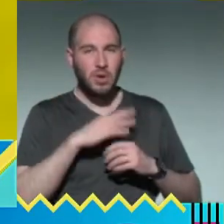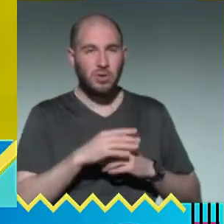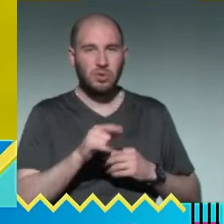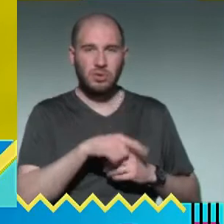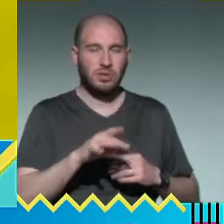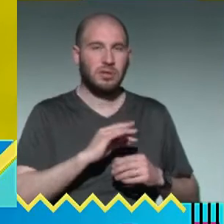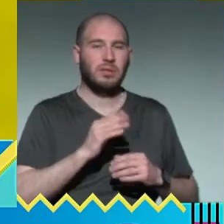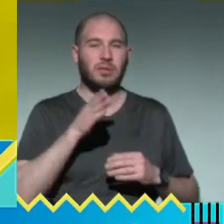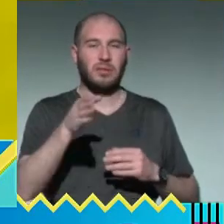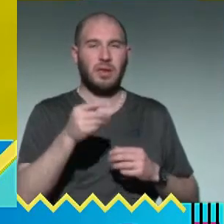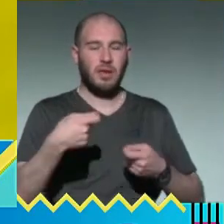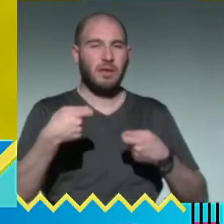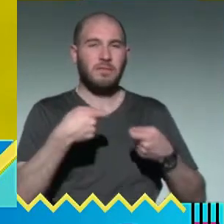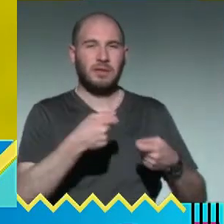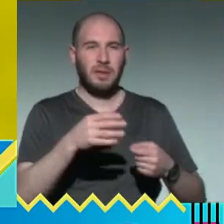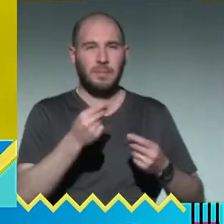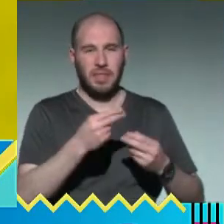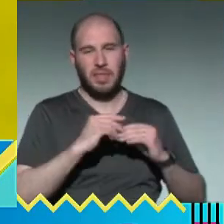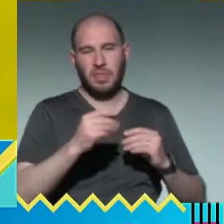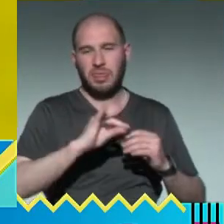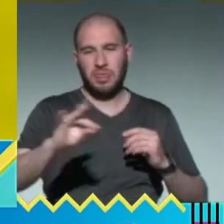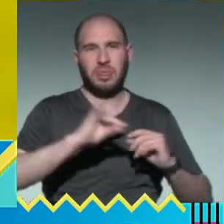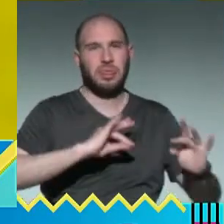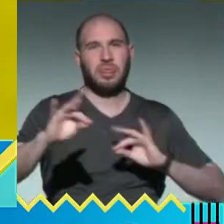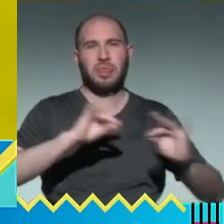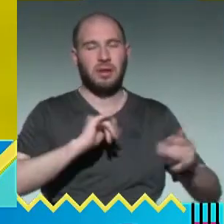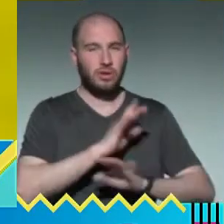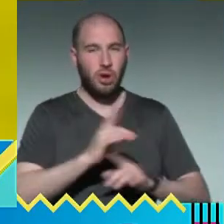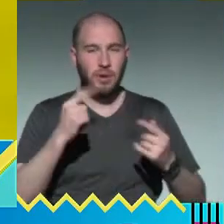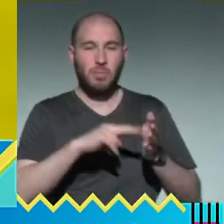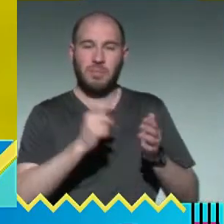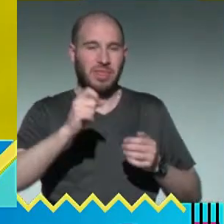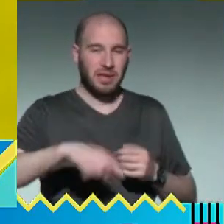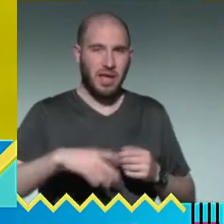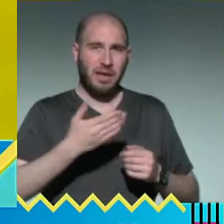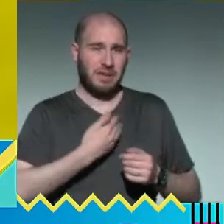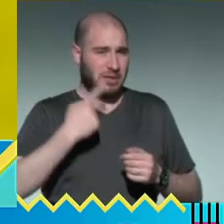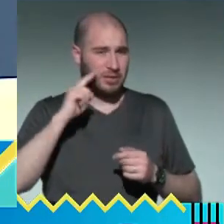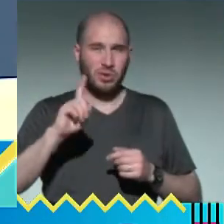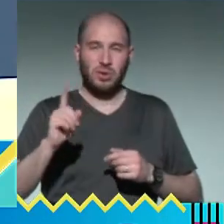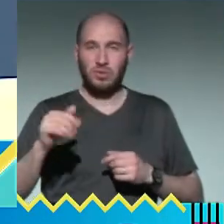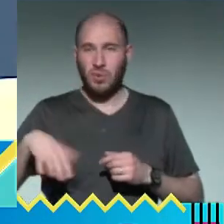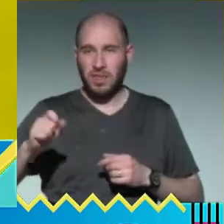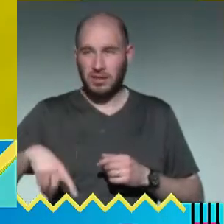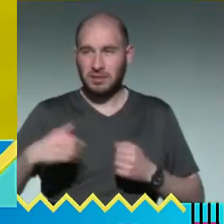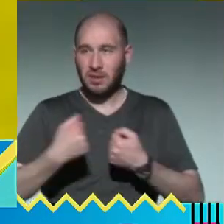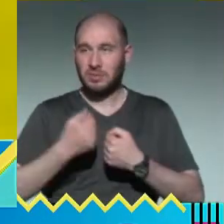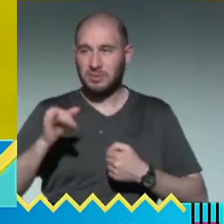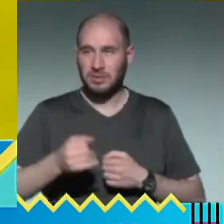tengamos que salir a financiar el déficit nuestro con deuda. Por supuesto. Pero eso es un problema local, no un problema del fondo. Es un problema local, entonces, por eso yo